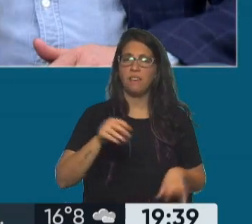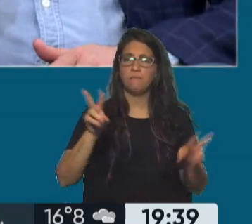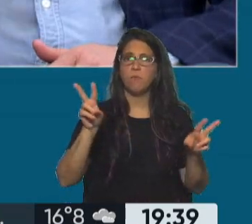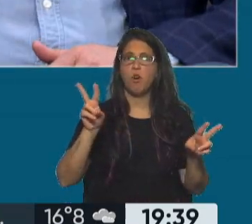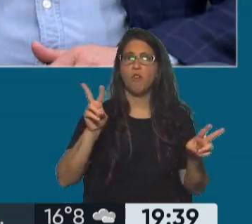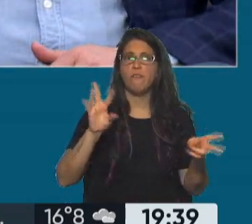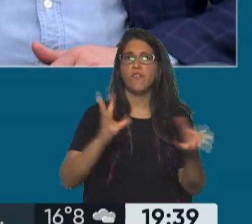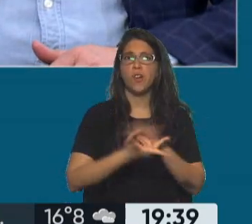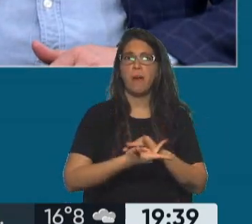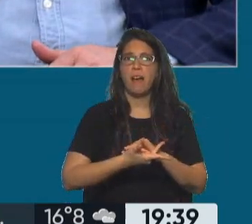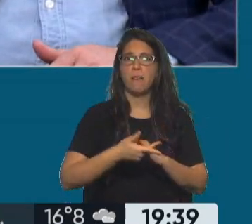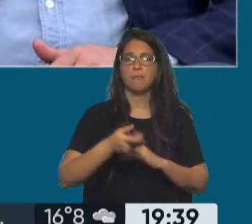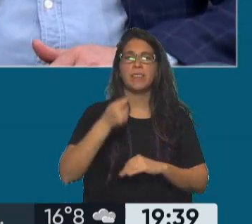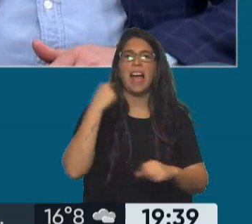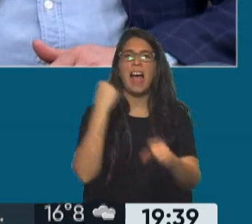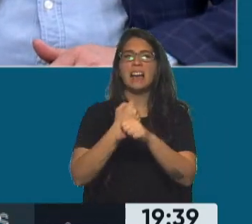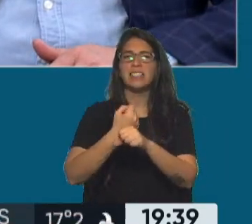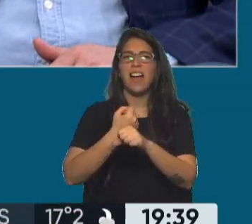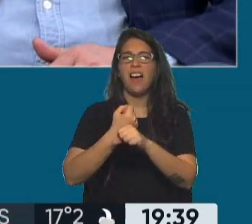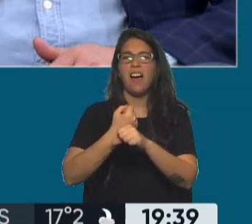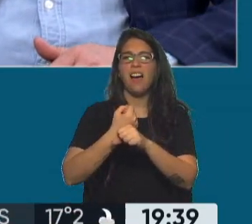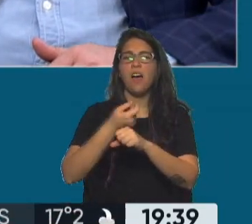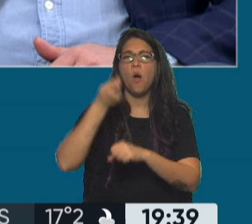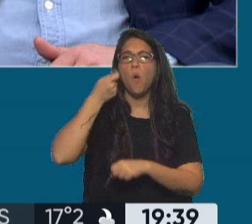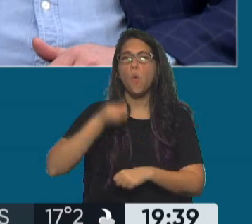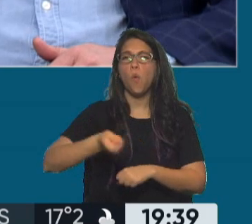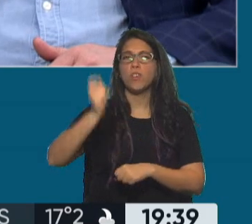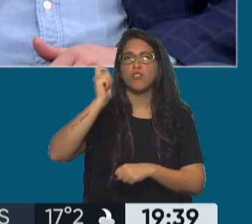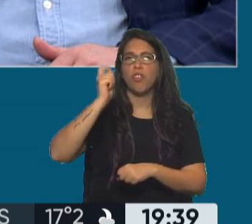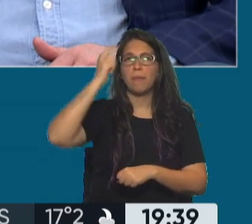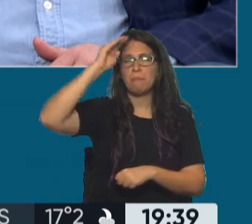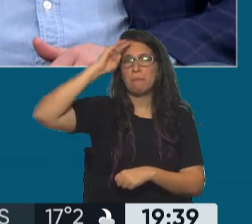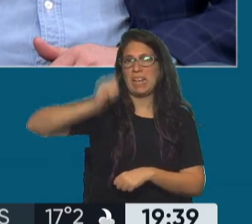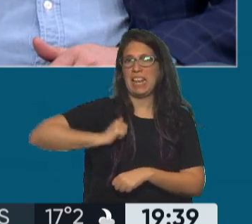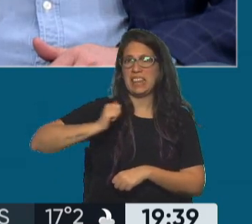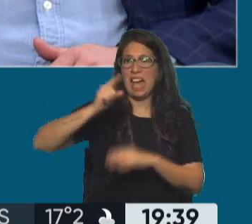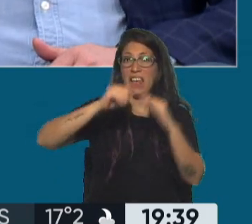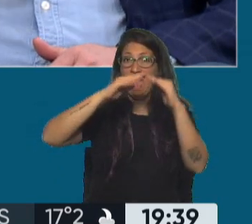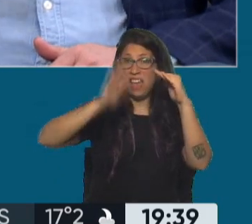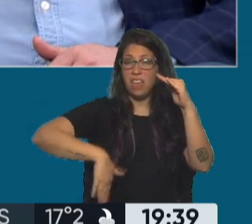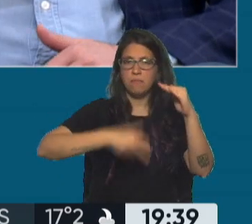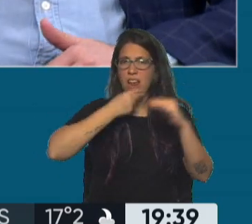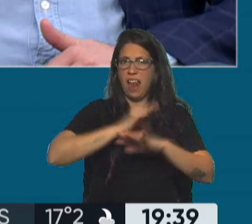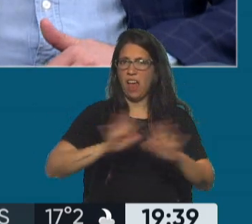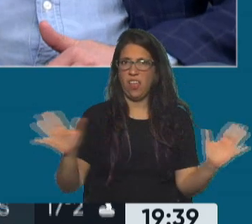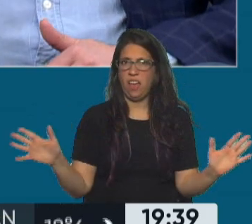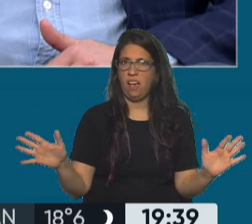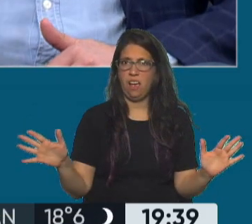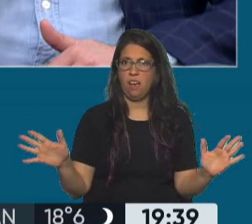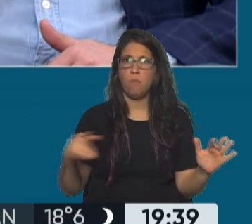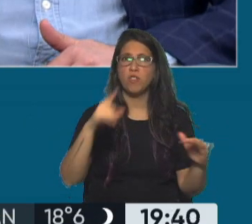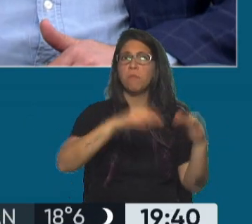porque si no, bueno, hasta la junta juzgamiento hasta las juntas militares. De ahí para abajo nada. Y cuando una